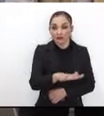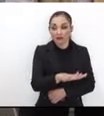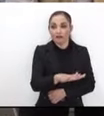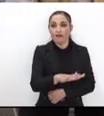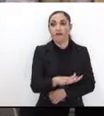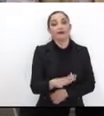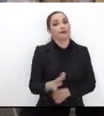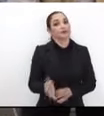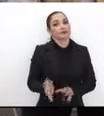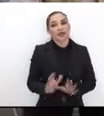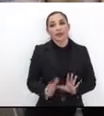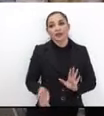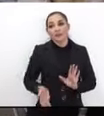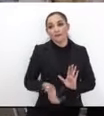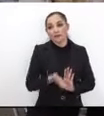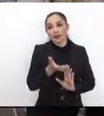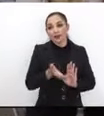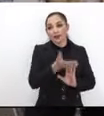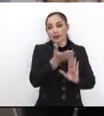edificada